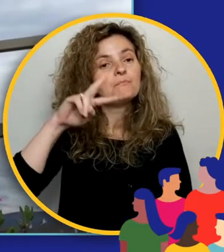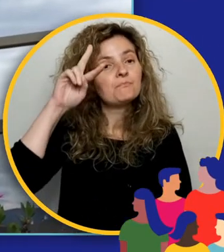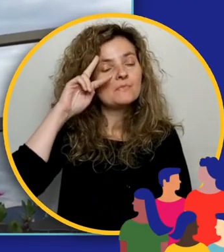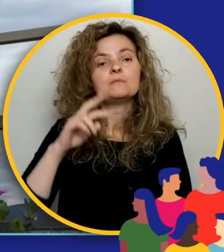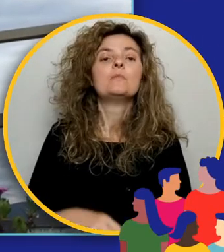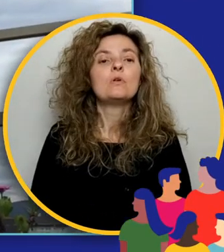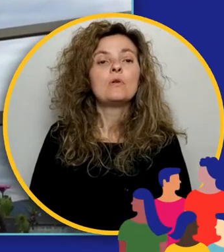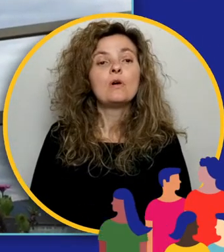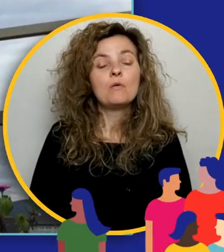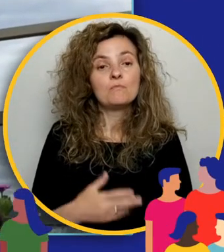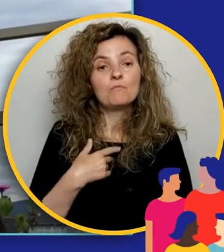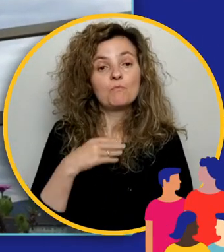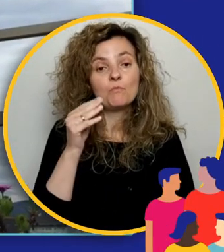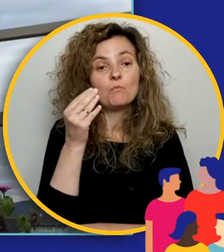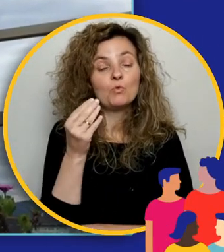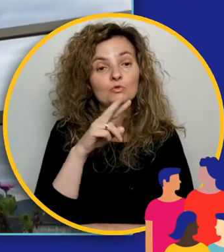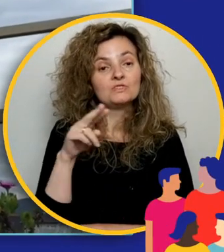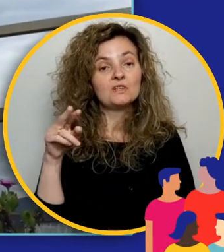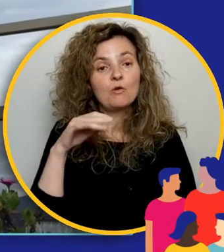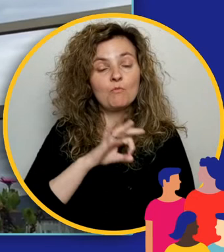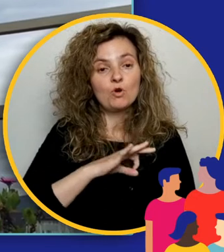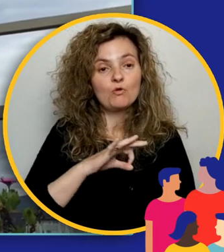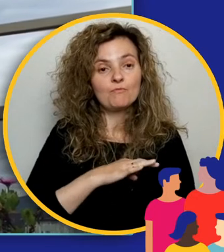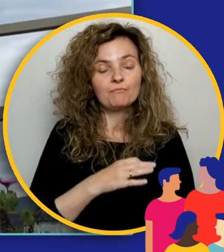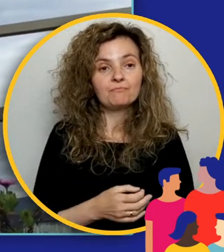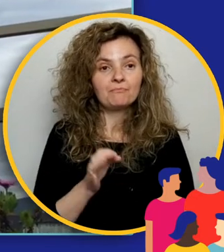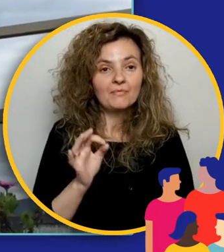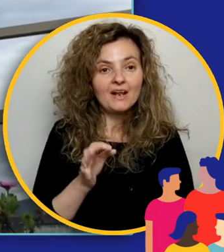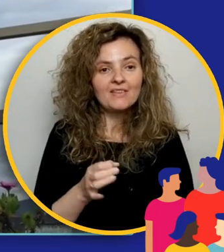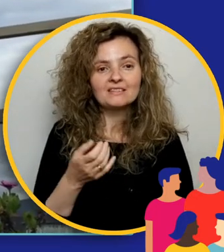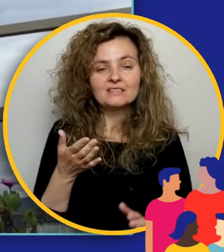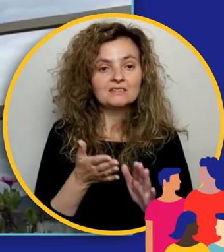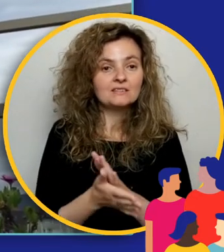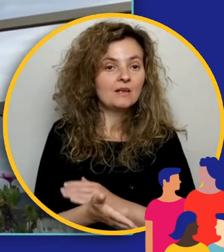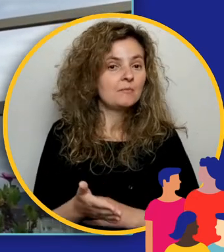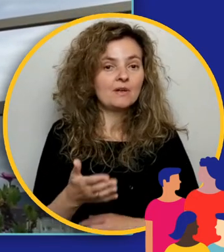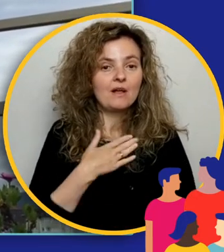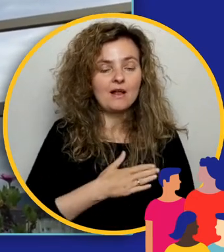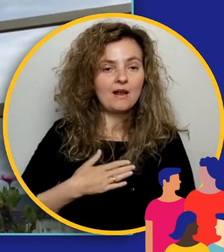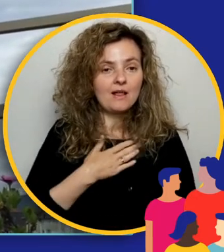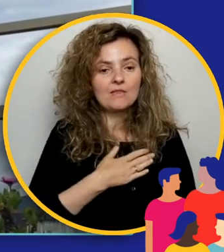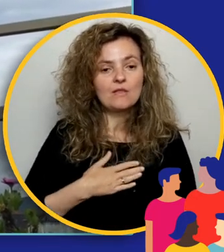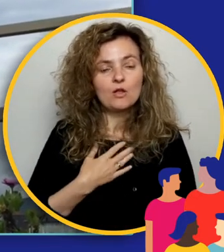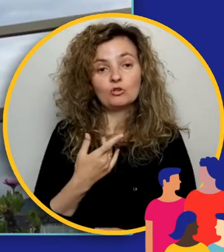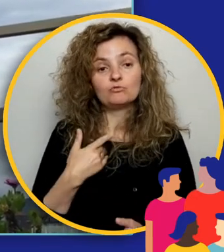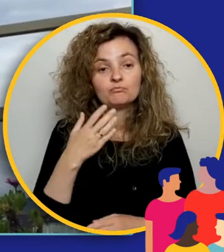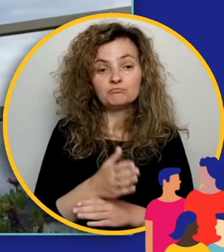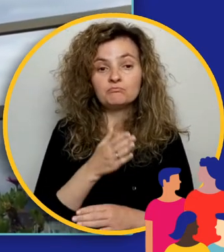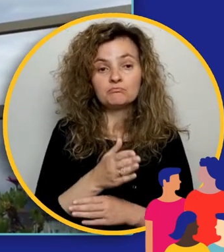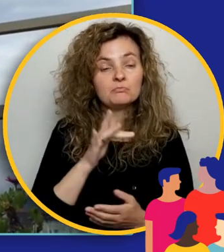a mi experiencia con un museo de pontevedra la verdad es que fue siempre muy grata